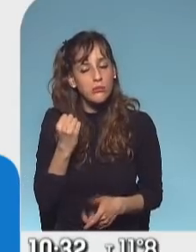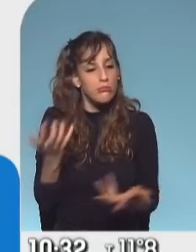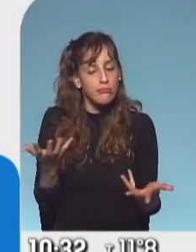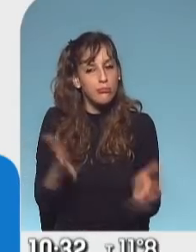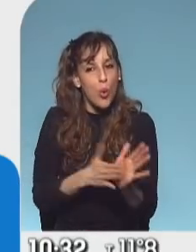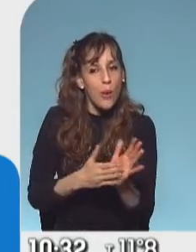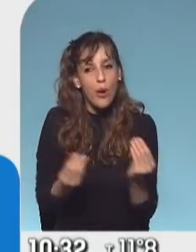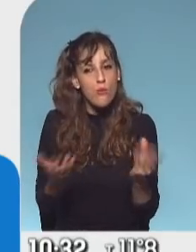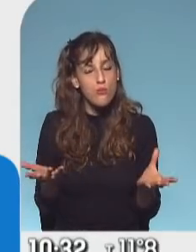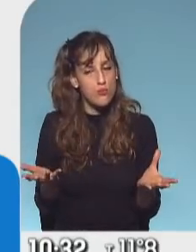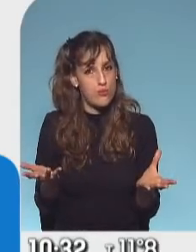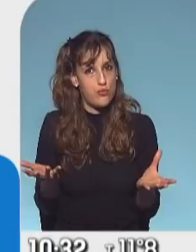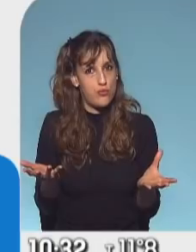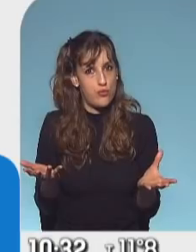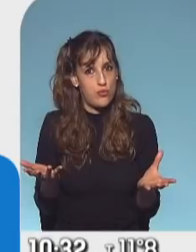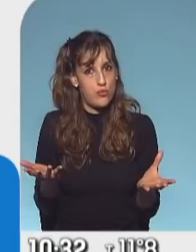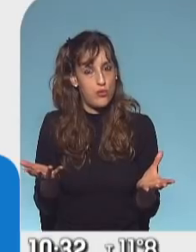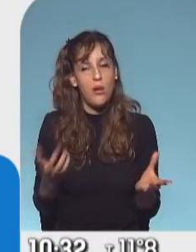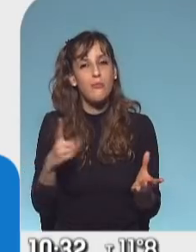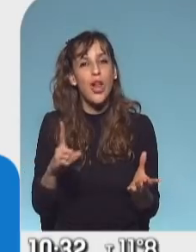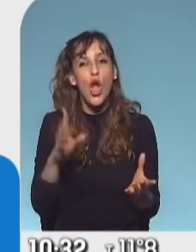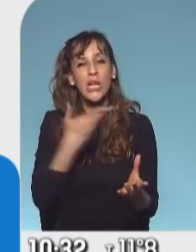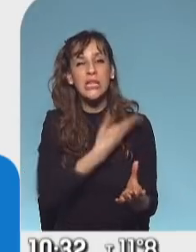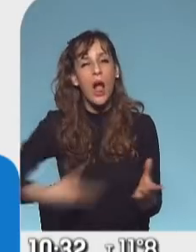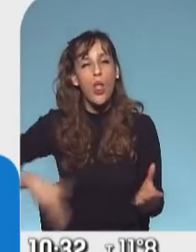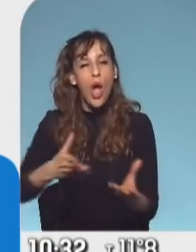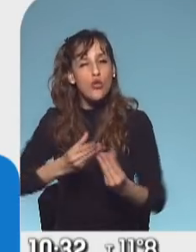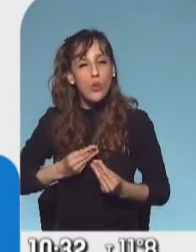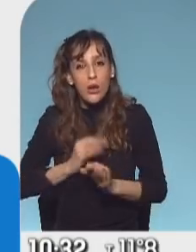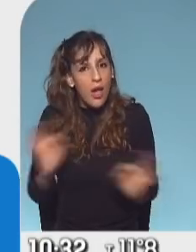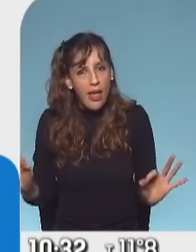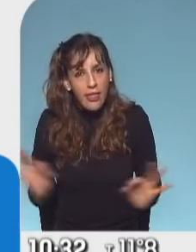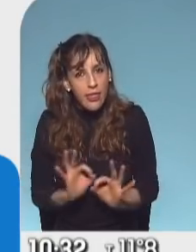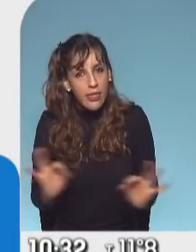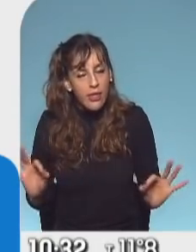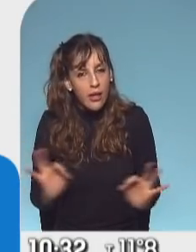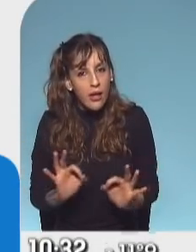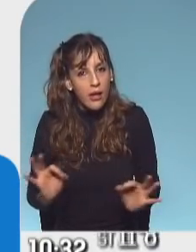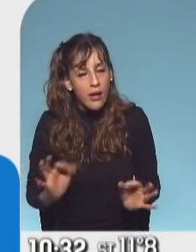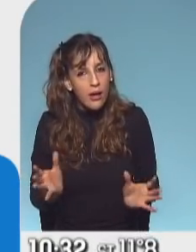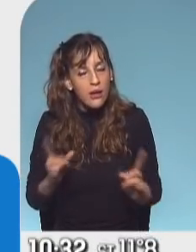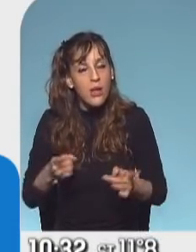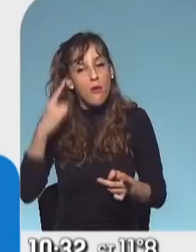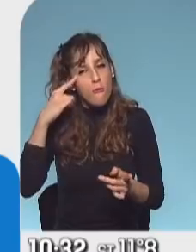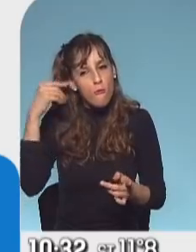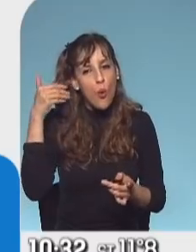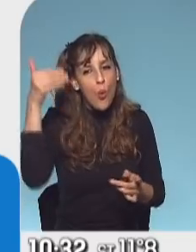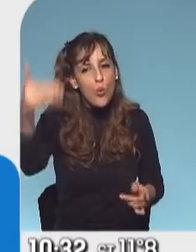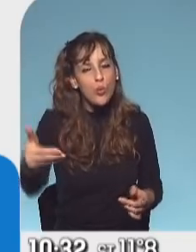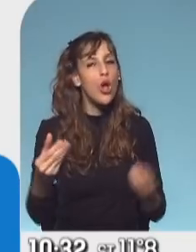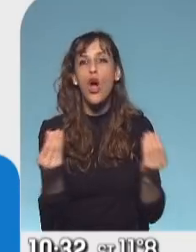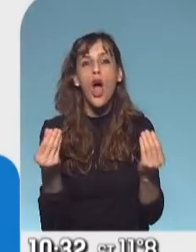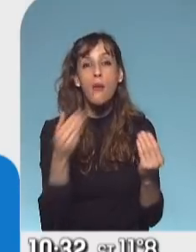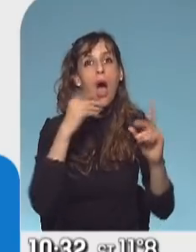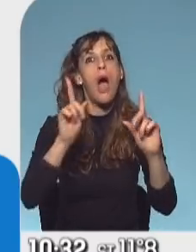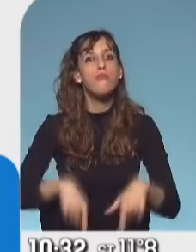podían, sin ningún auxilio del Estado y sin ninguna perspectiva de futuro, porque hay gente